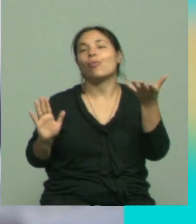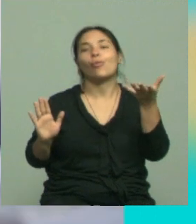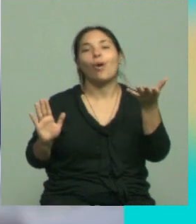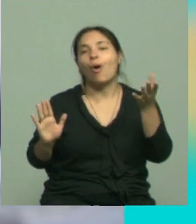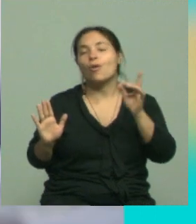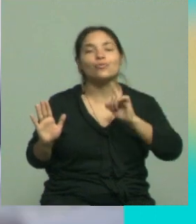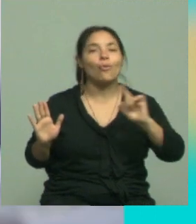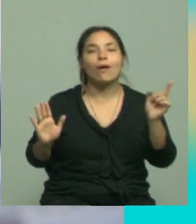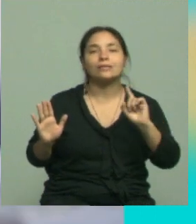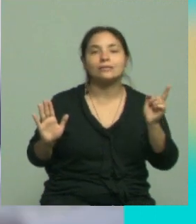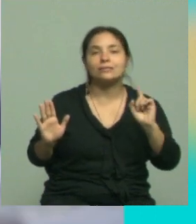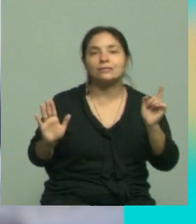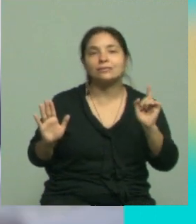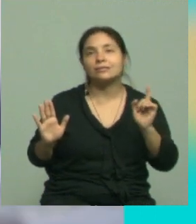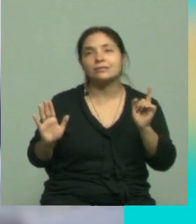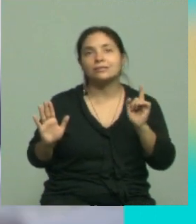No